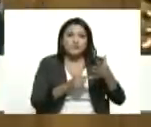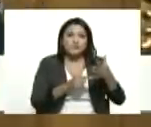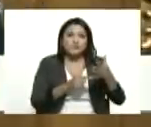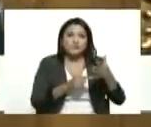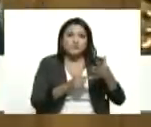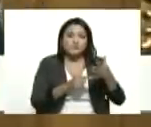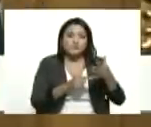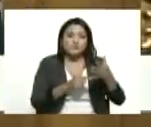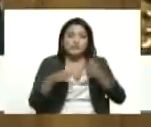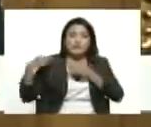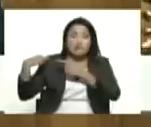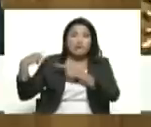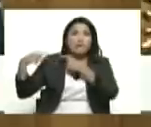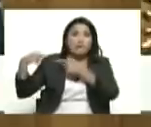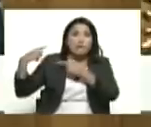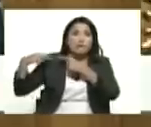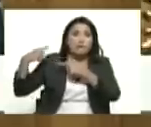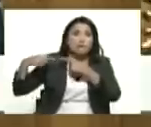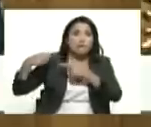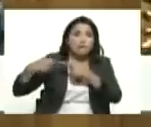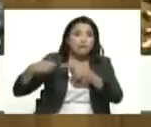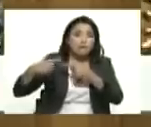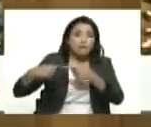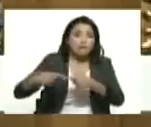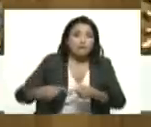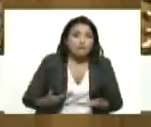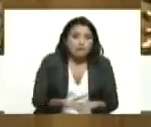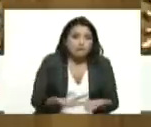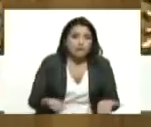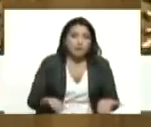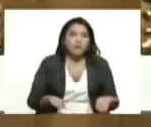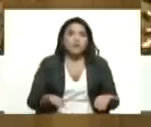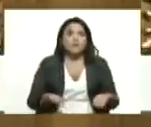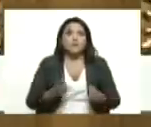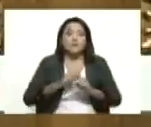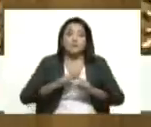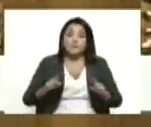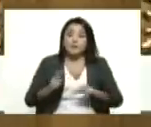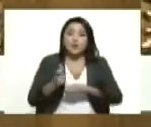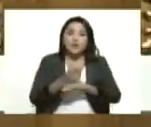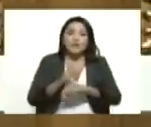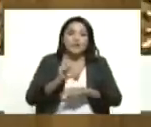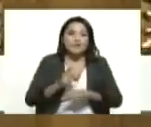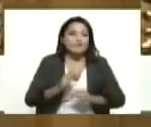hereditario casi, pues, vitalicio, hasta que el Estado actúe.